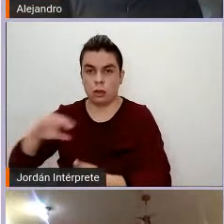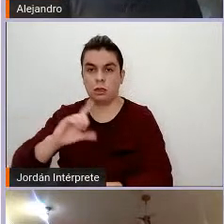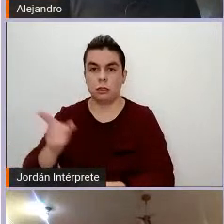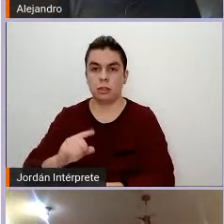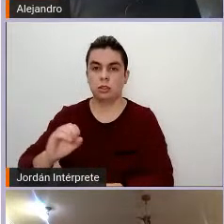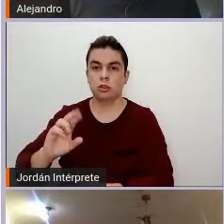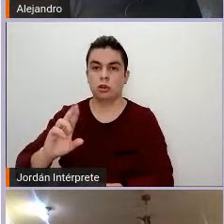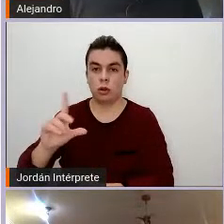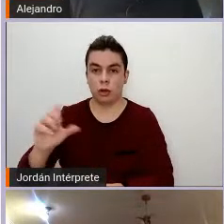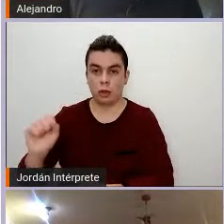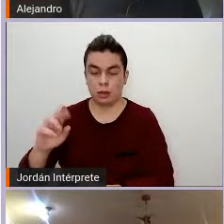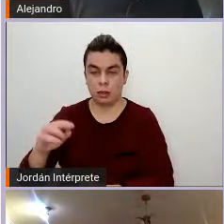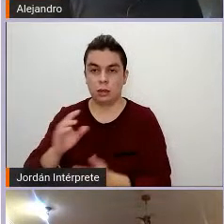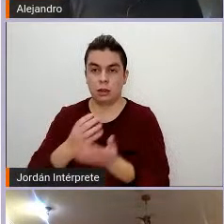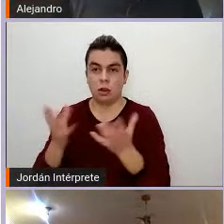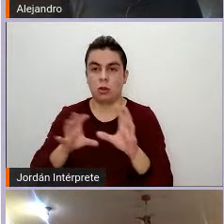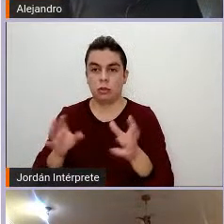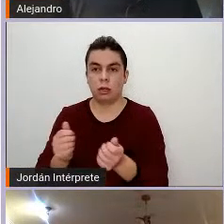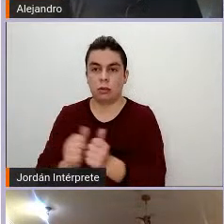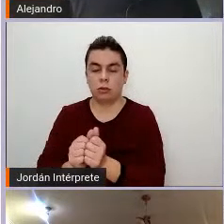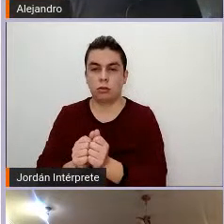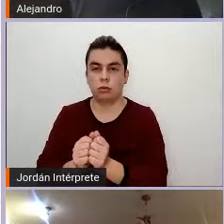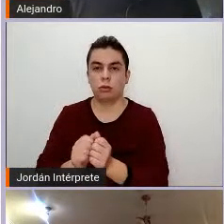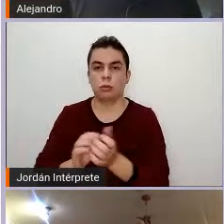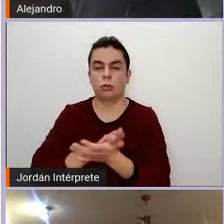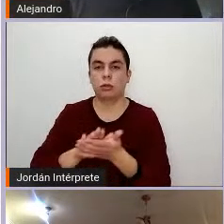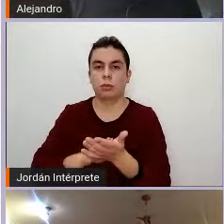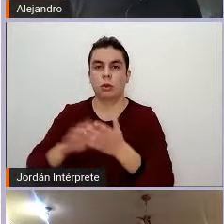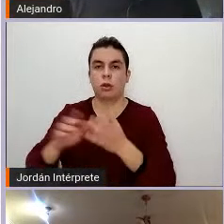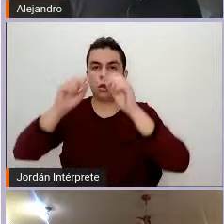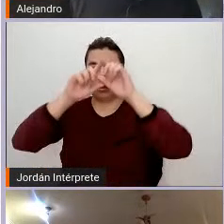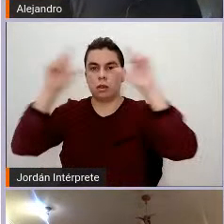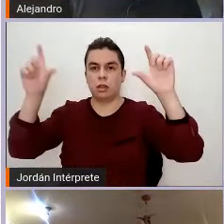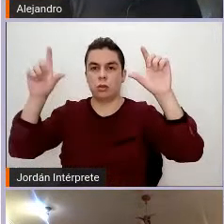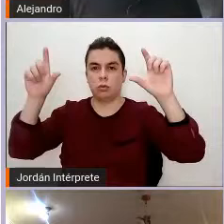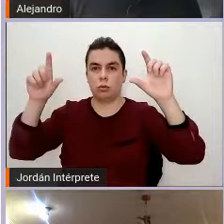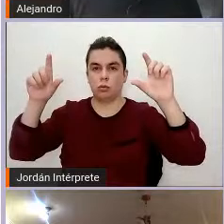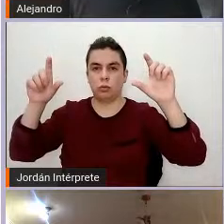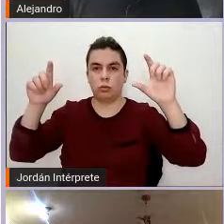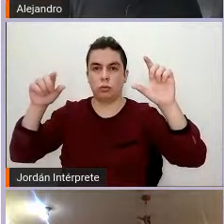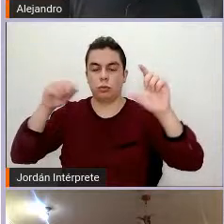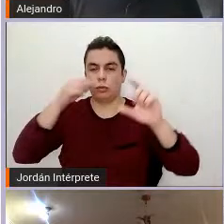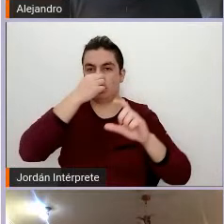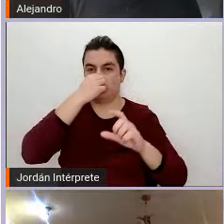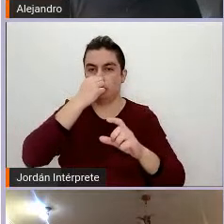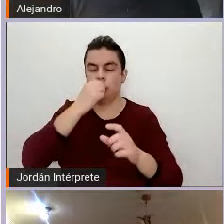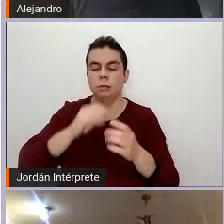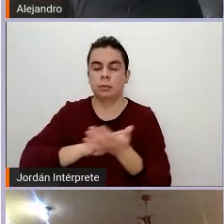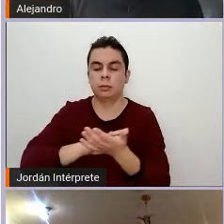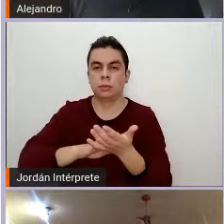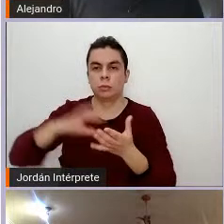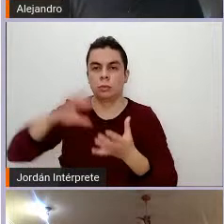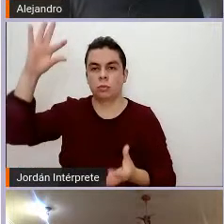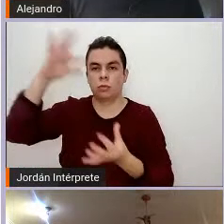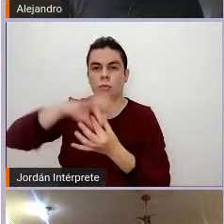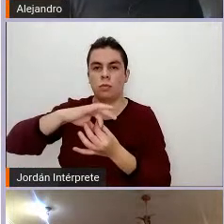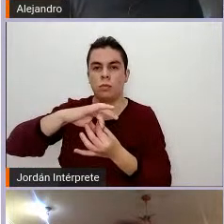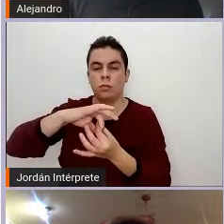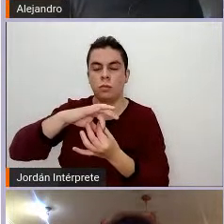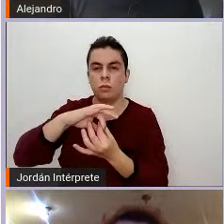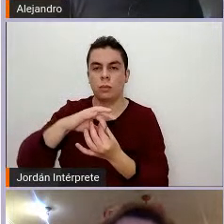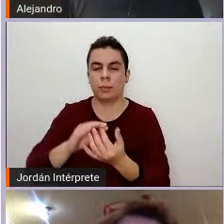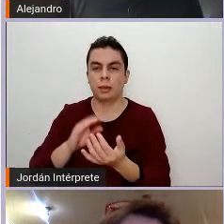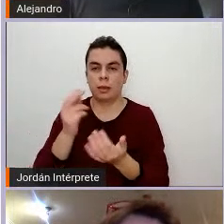de referencias musicales y otras cuyos títulos hacen referencia directa a la música. Curiosamente, Solar creó